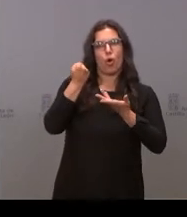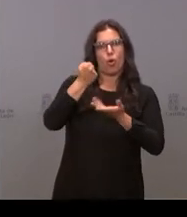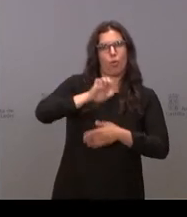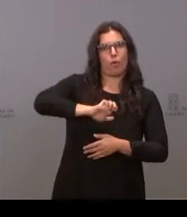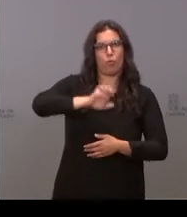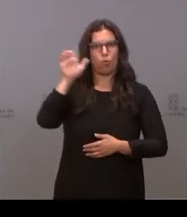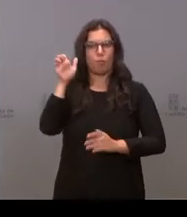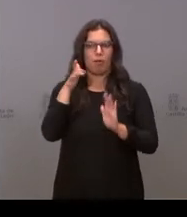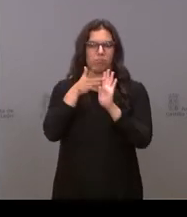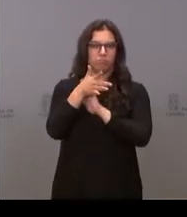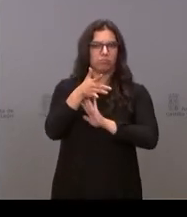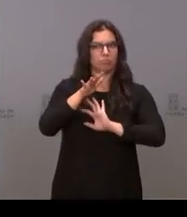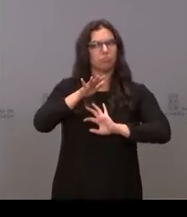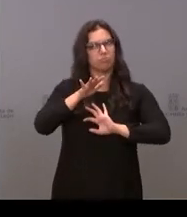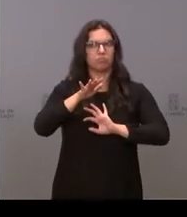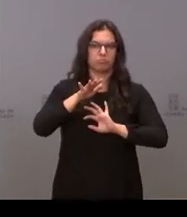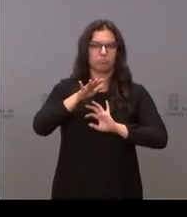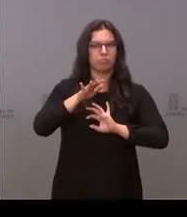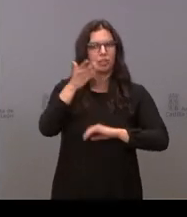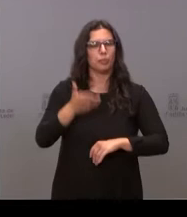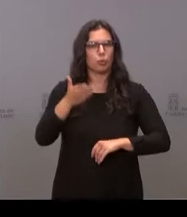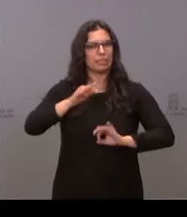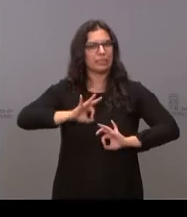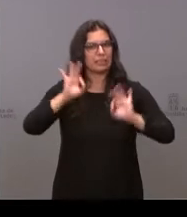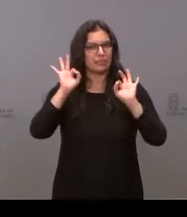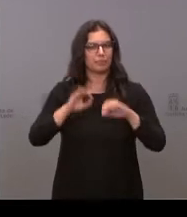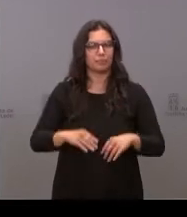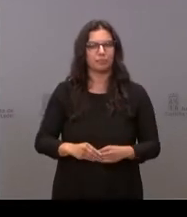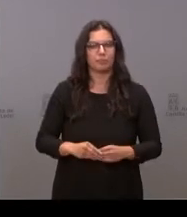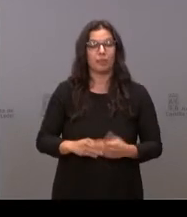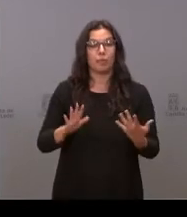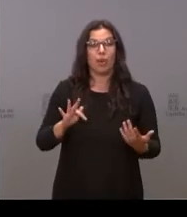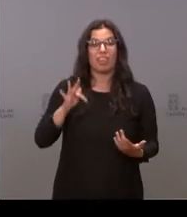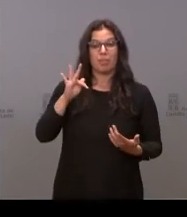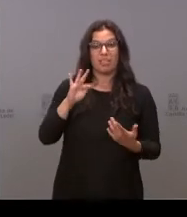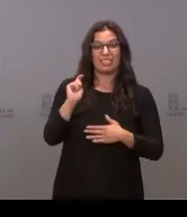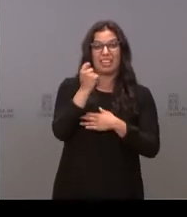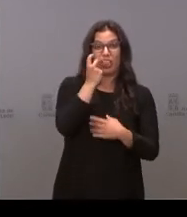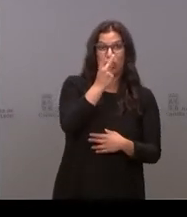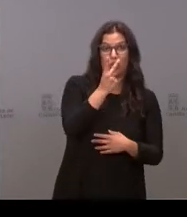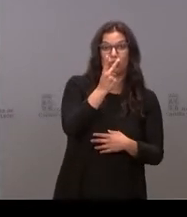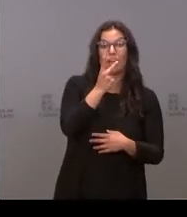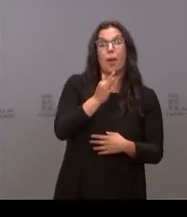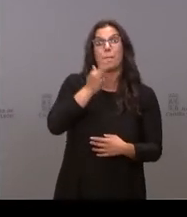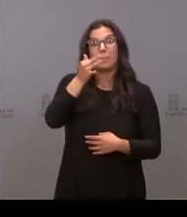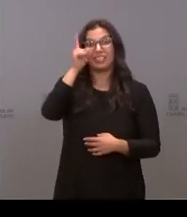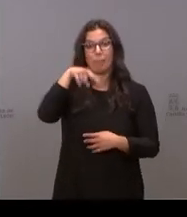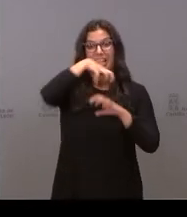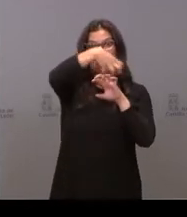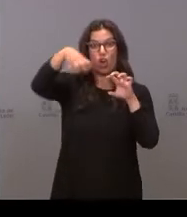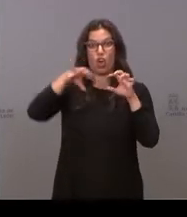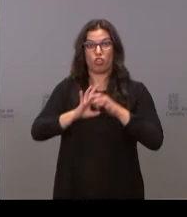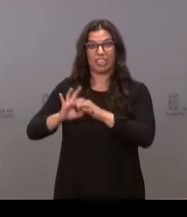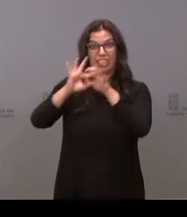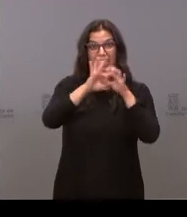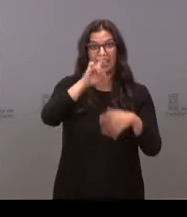un título especialmente importante, pero ganar dos y entre medias la Intercontinental, desde luego